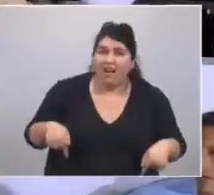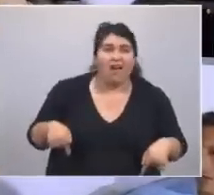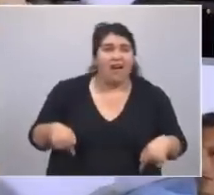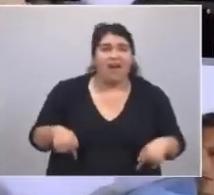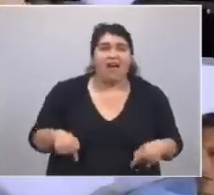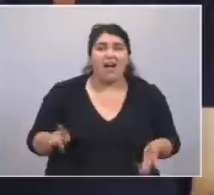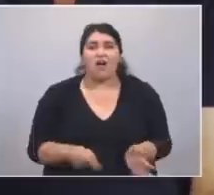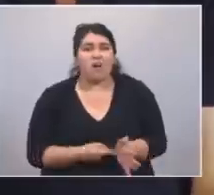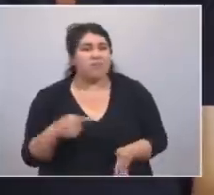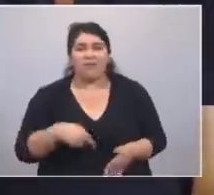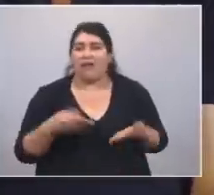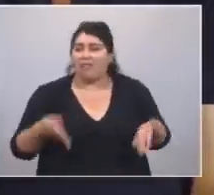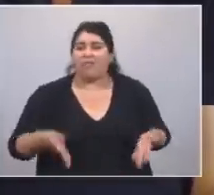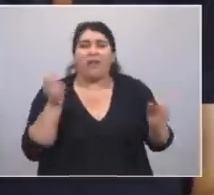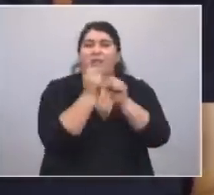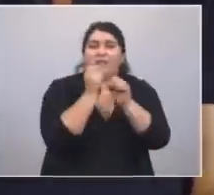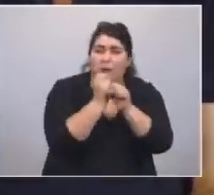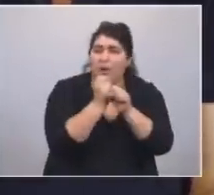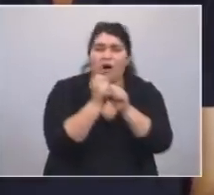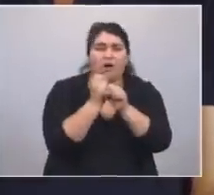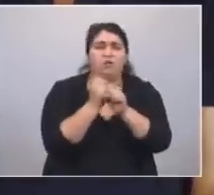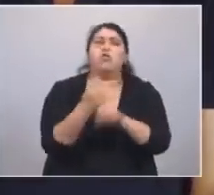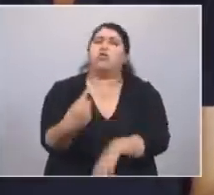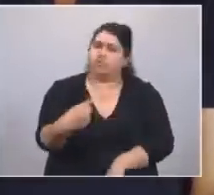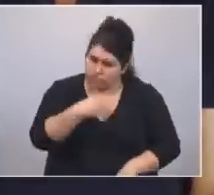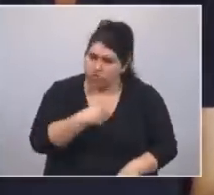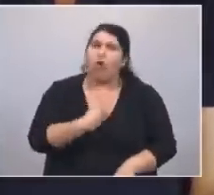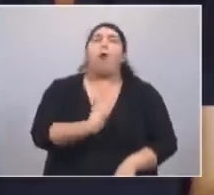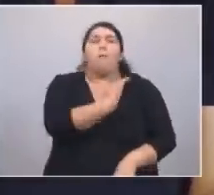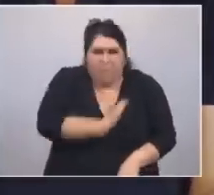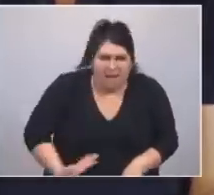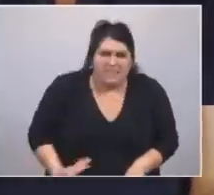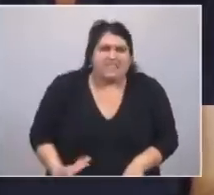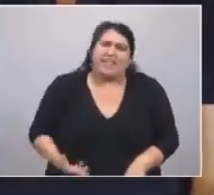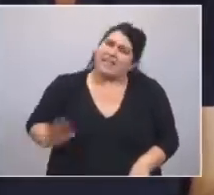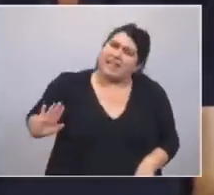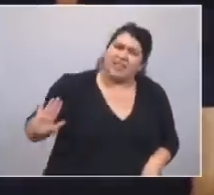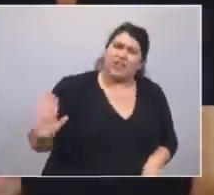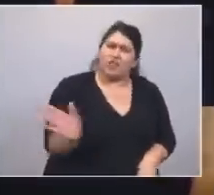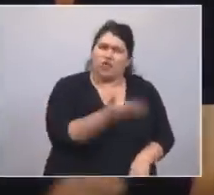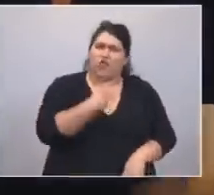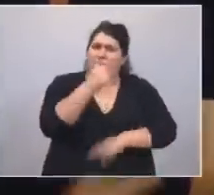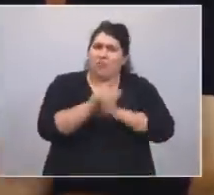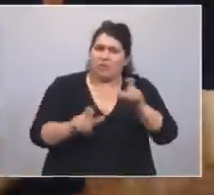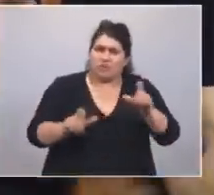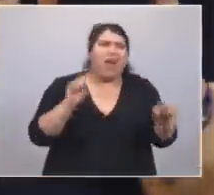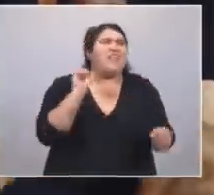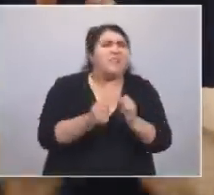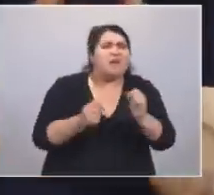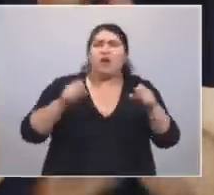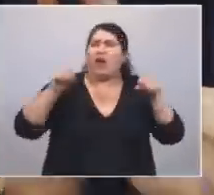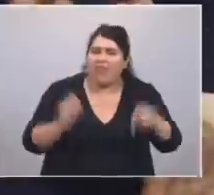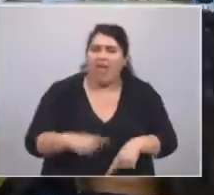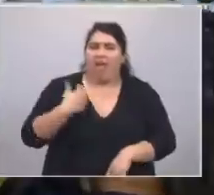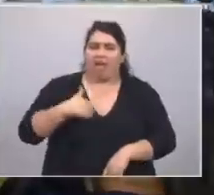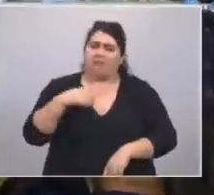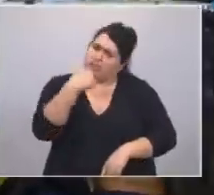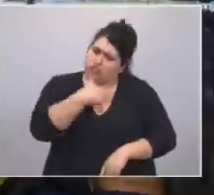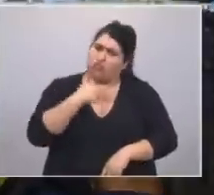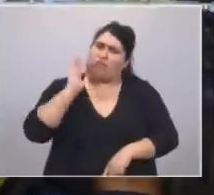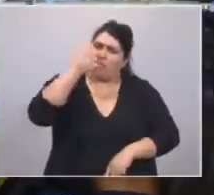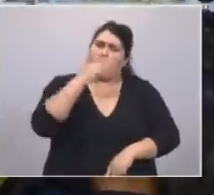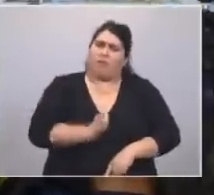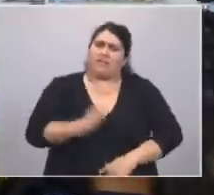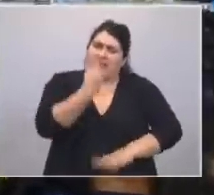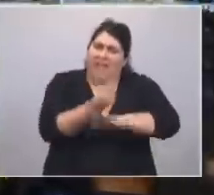capital del trabajo, voy a ser el presidente de los y las trabajadores argentinos.